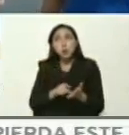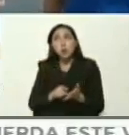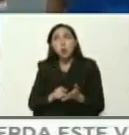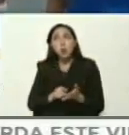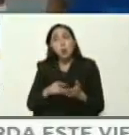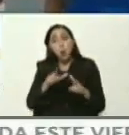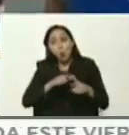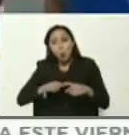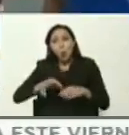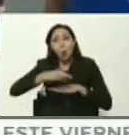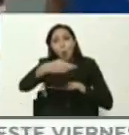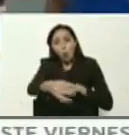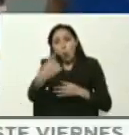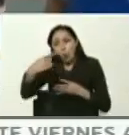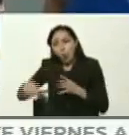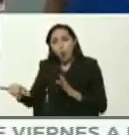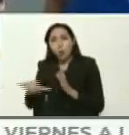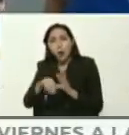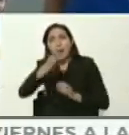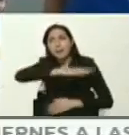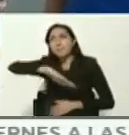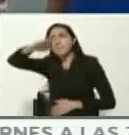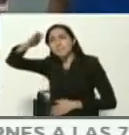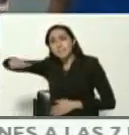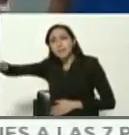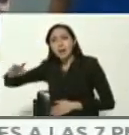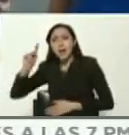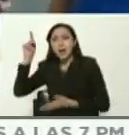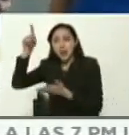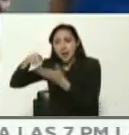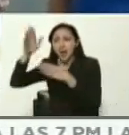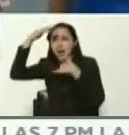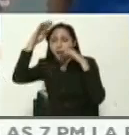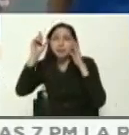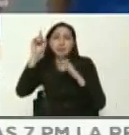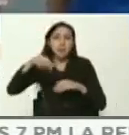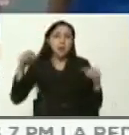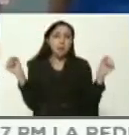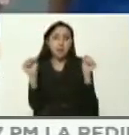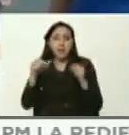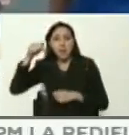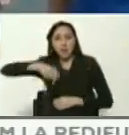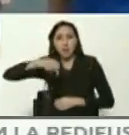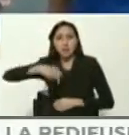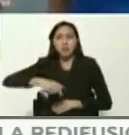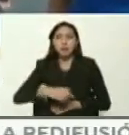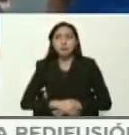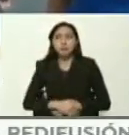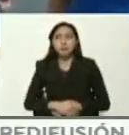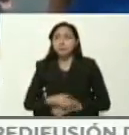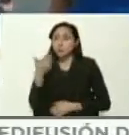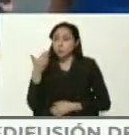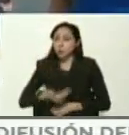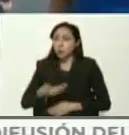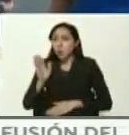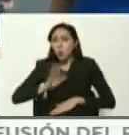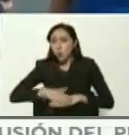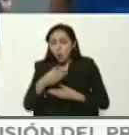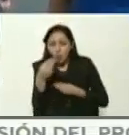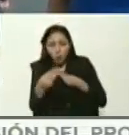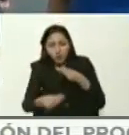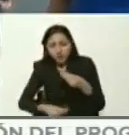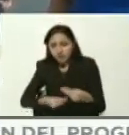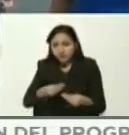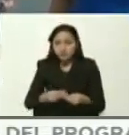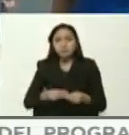es uno de los municipios de alta montaña que tiene nuestro estado Mérida. Esta base de misiones es muy importante por el rango de acción y de